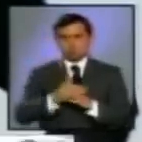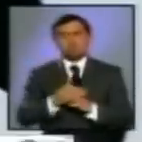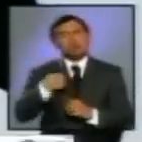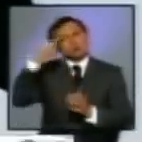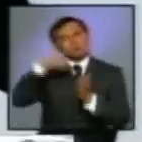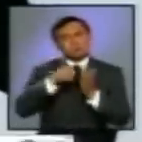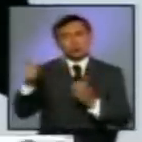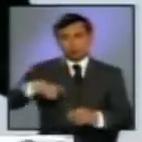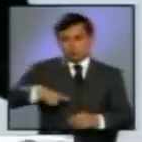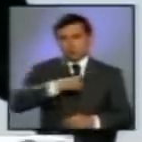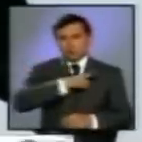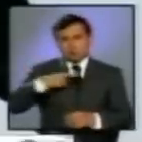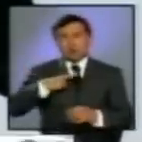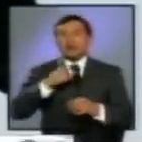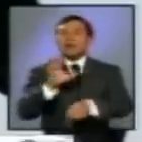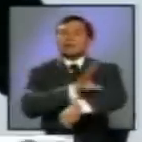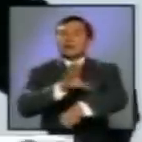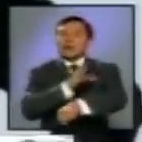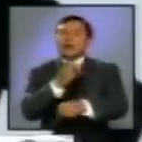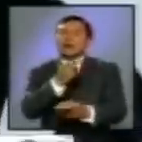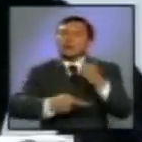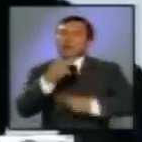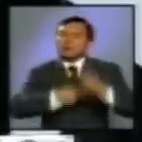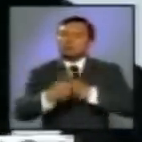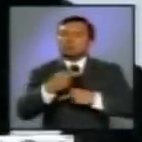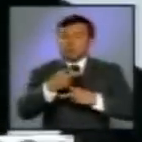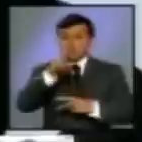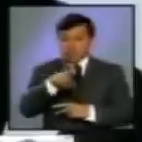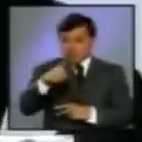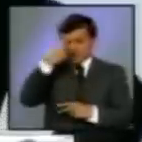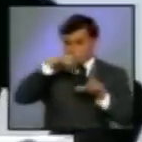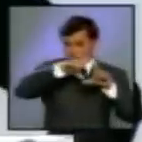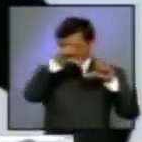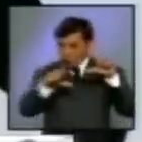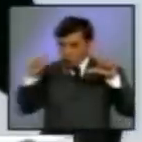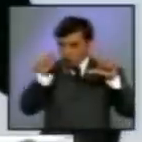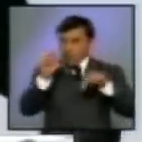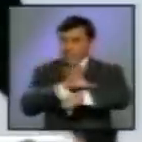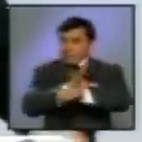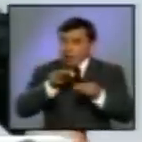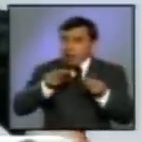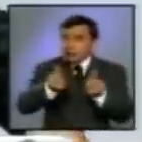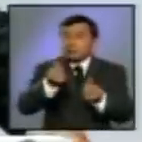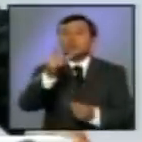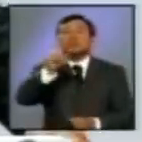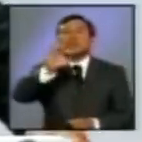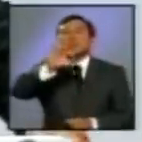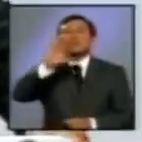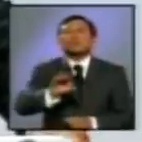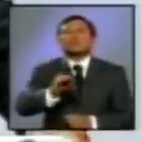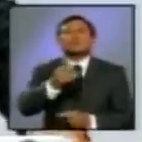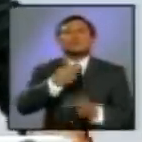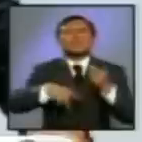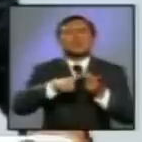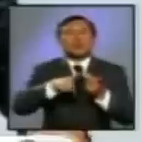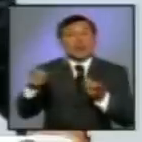de energías renovables. 70% de la energía que México hoy consume viene de energías que no son